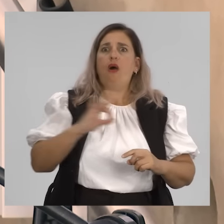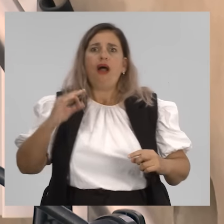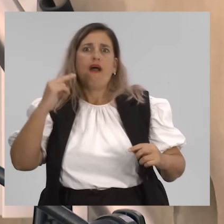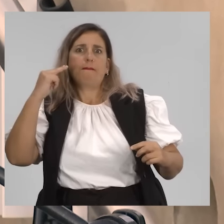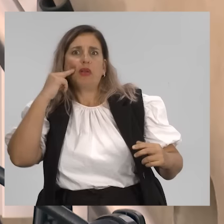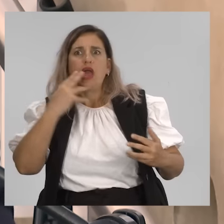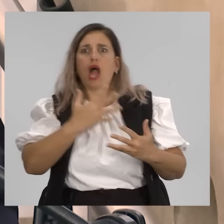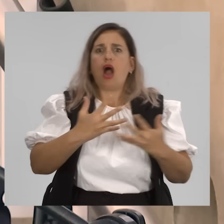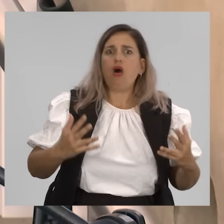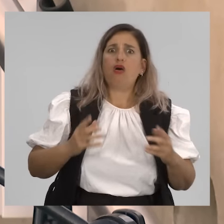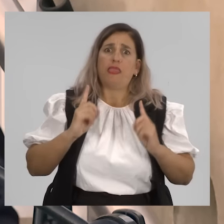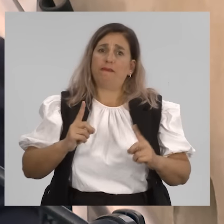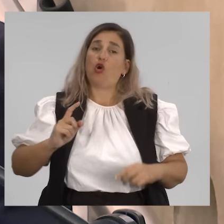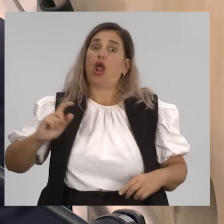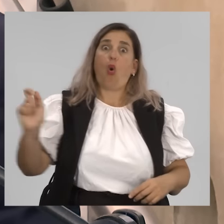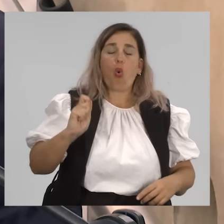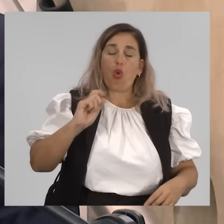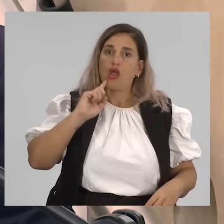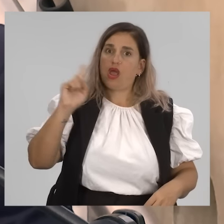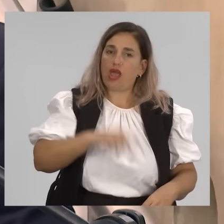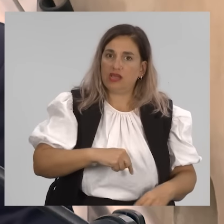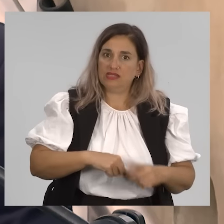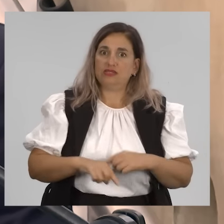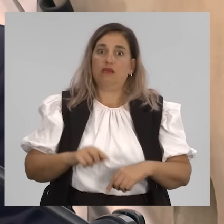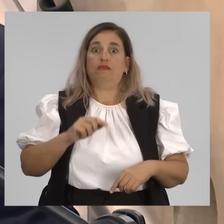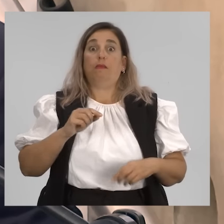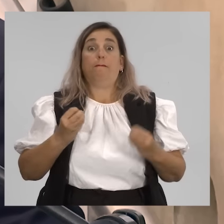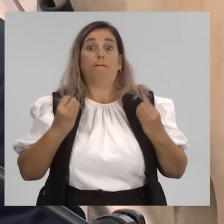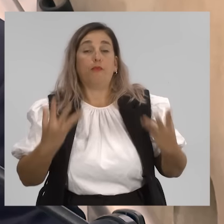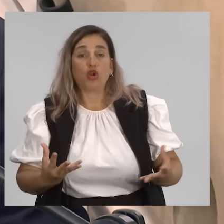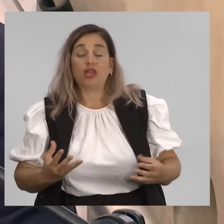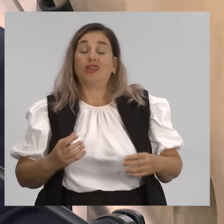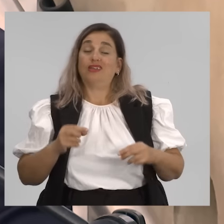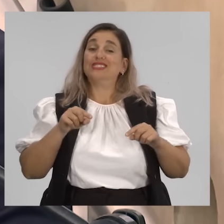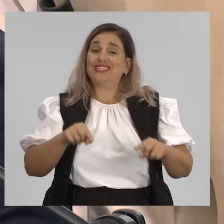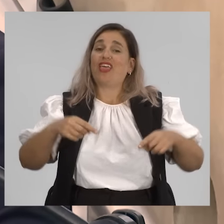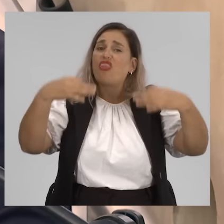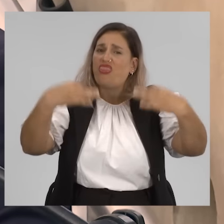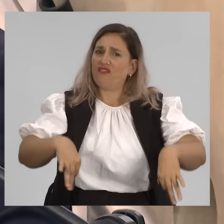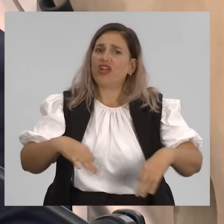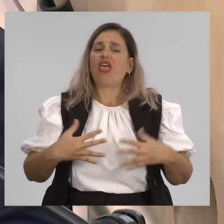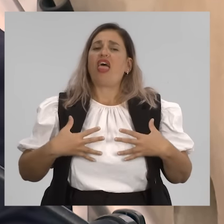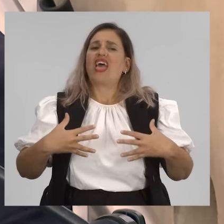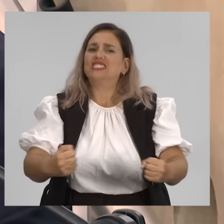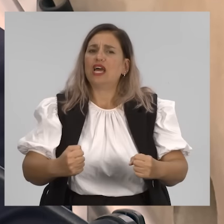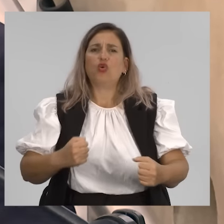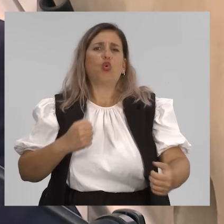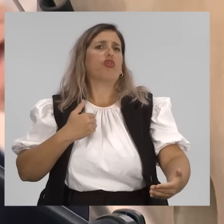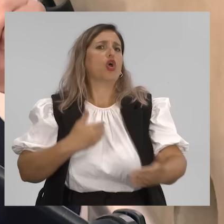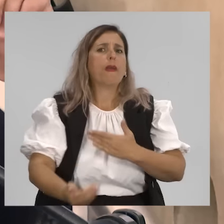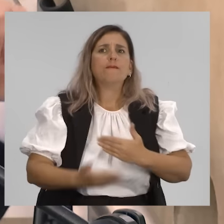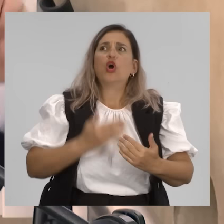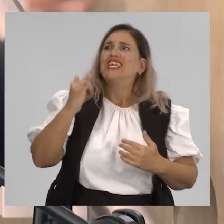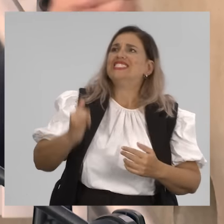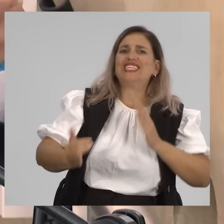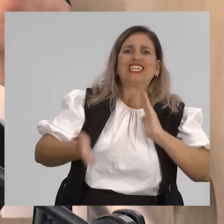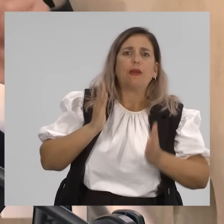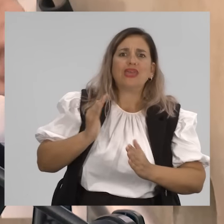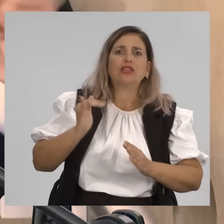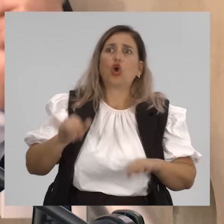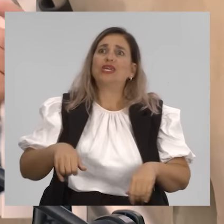la tensión, uno lidia con la urgencia. Porque si hay algo en la salud, que no que importa si